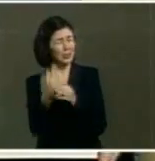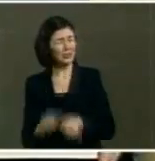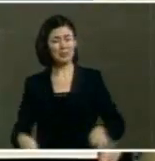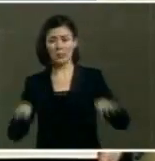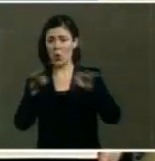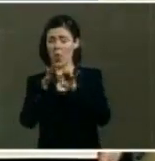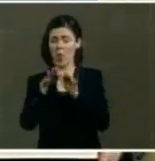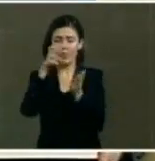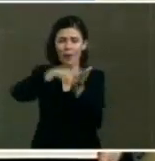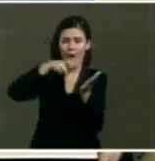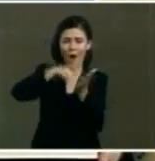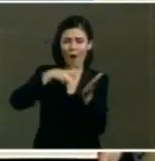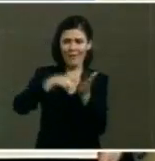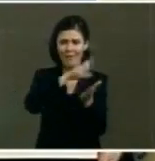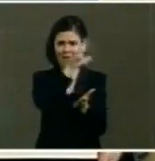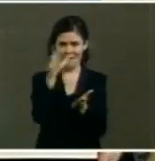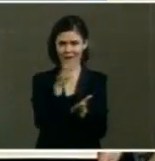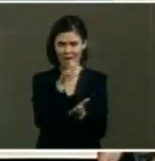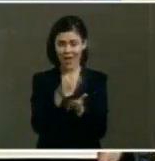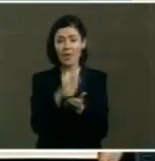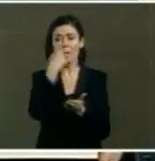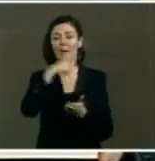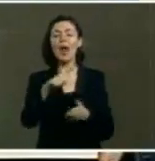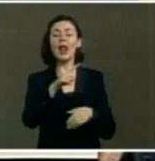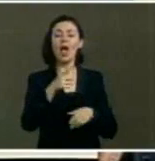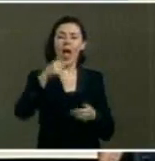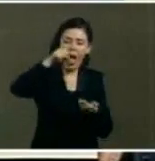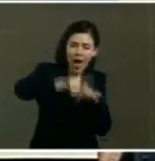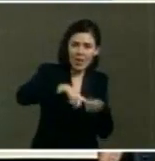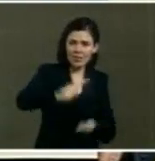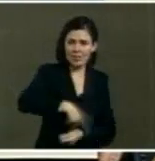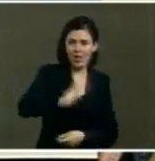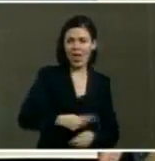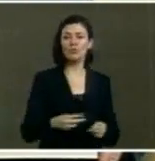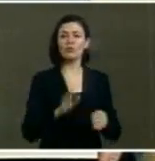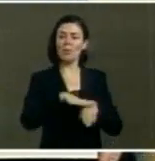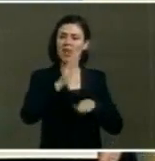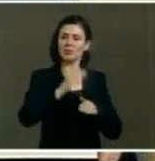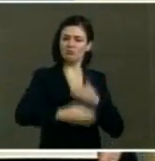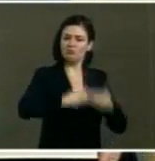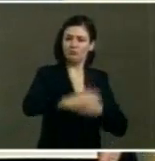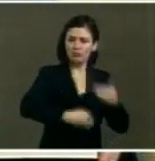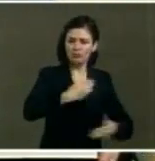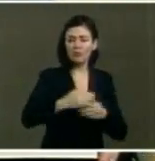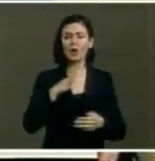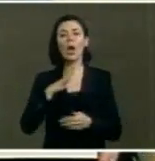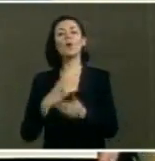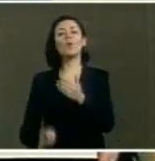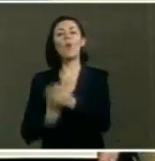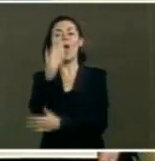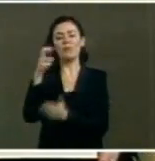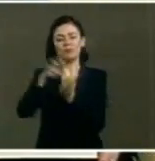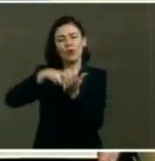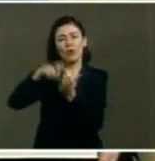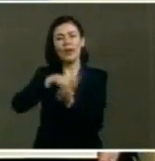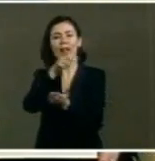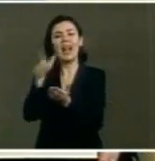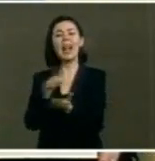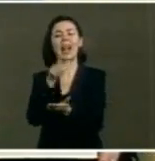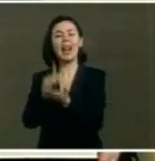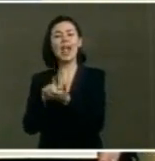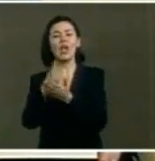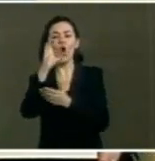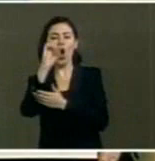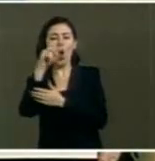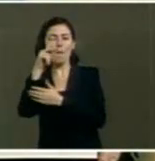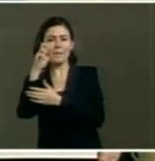vitales para seguir impulsando la competitividad interna. Las reformas a la Ley de Competencia Económica y la Ley